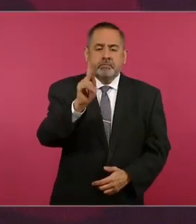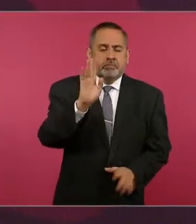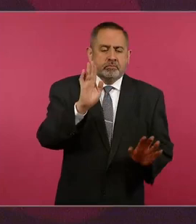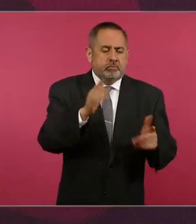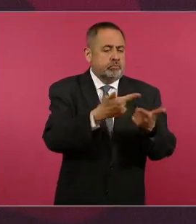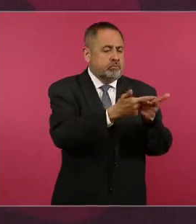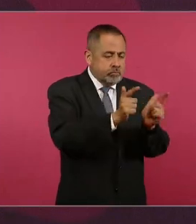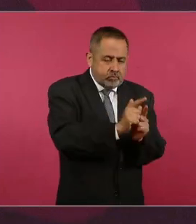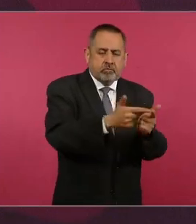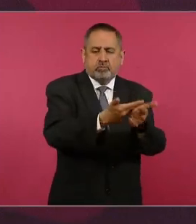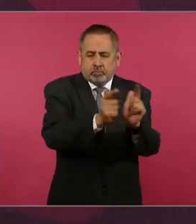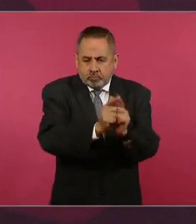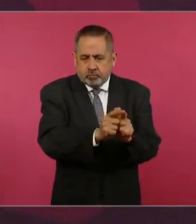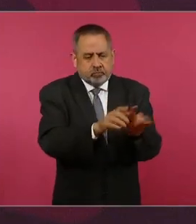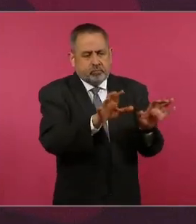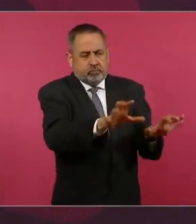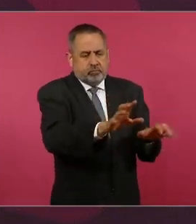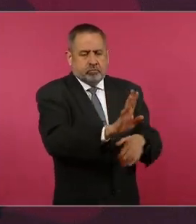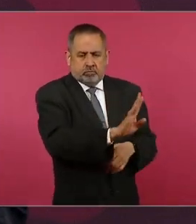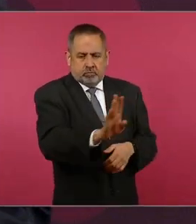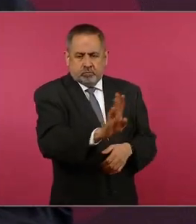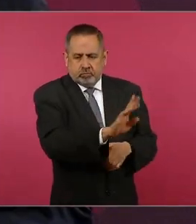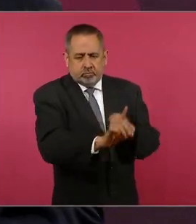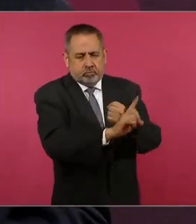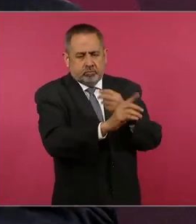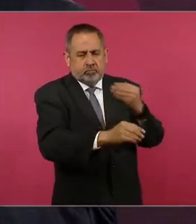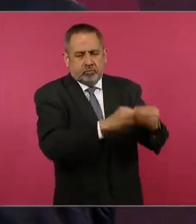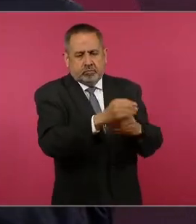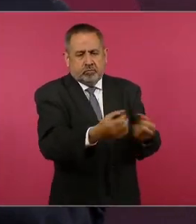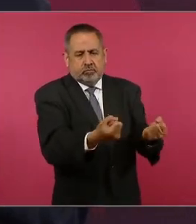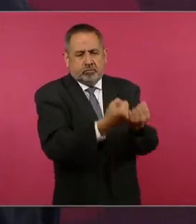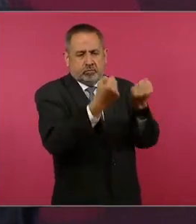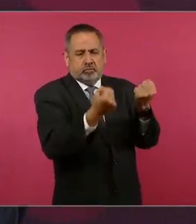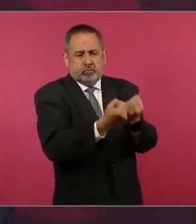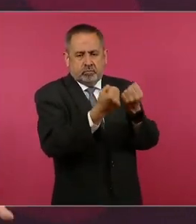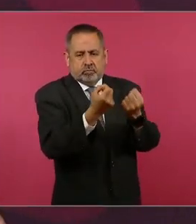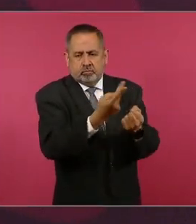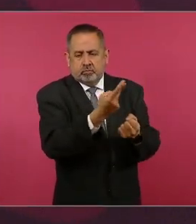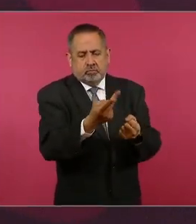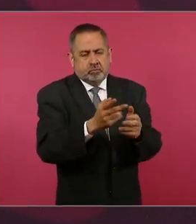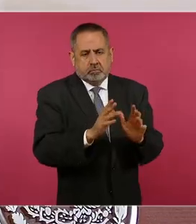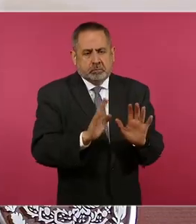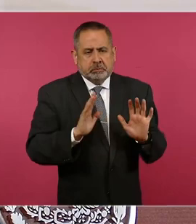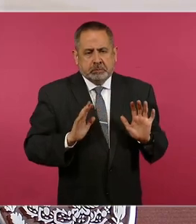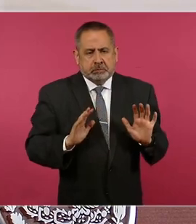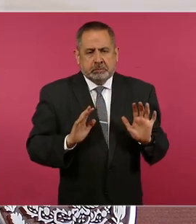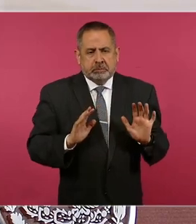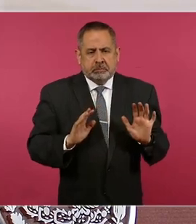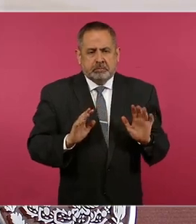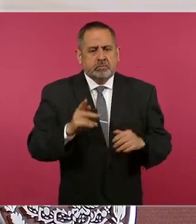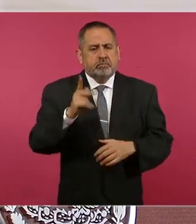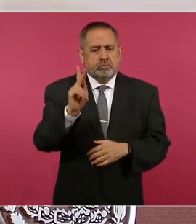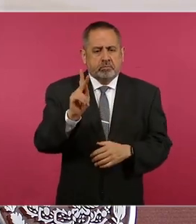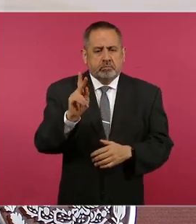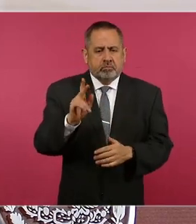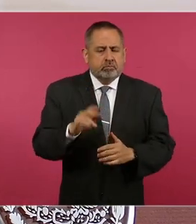bandas son dos bandas que se están confrontando pero